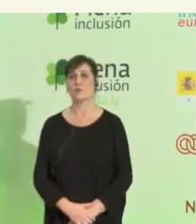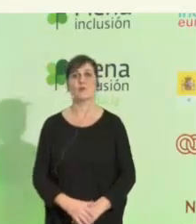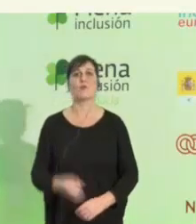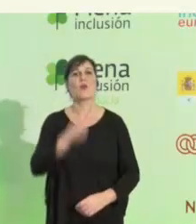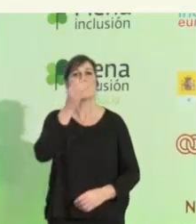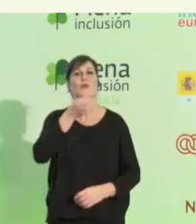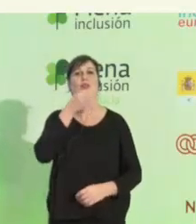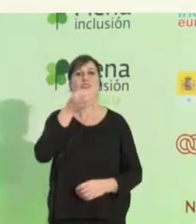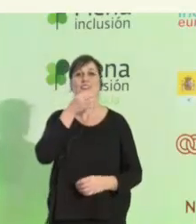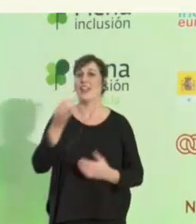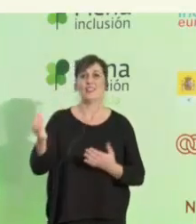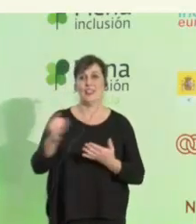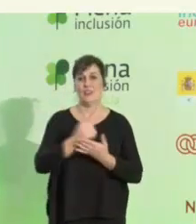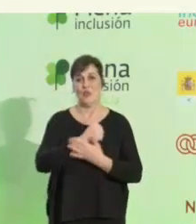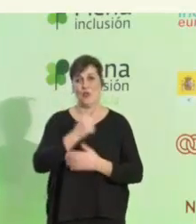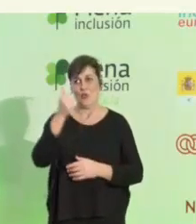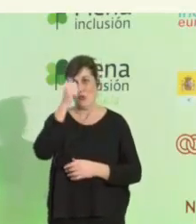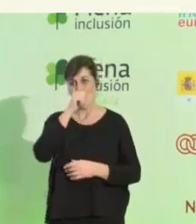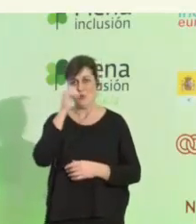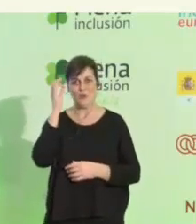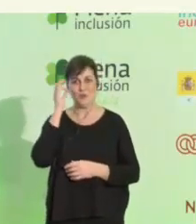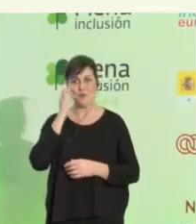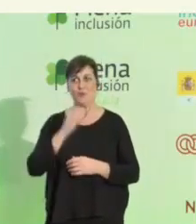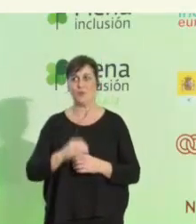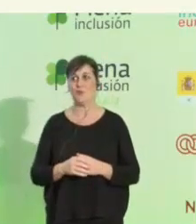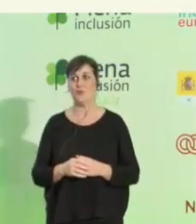Buenas tardes a todos.